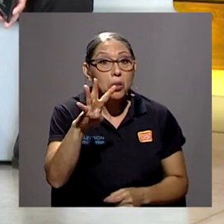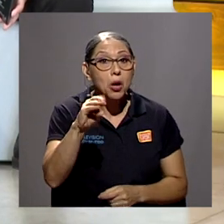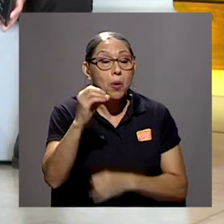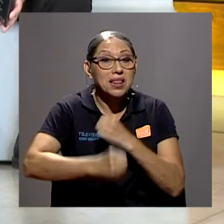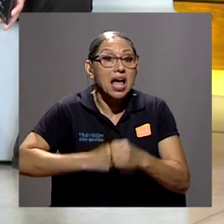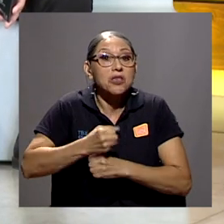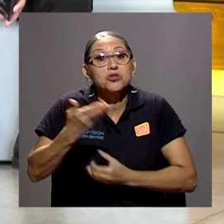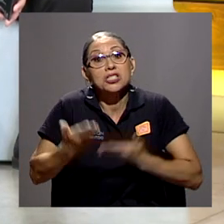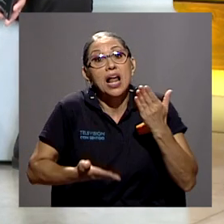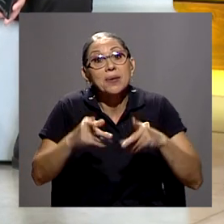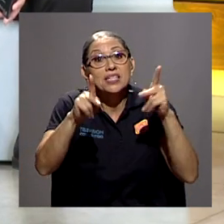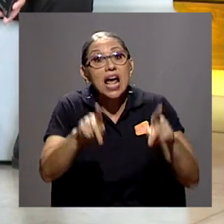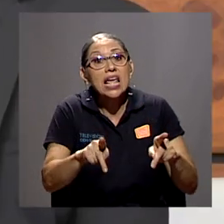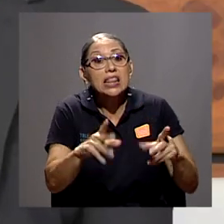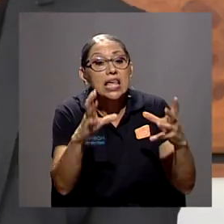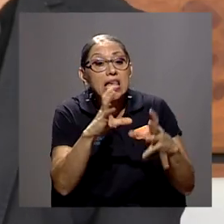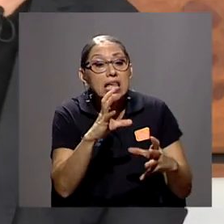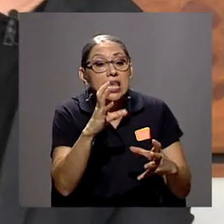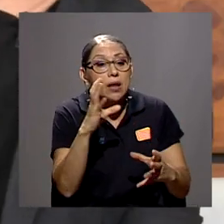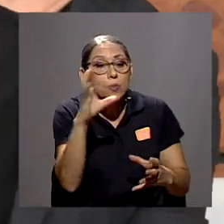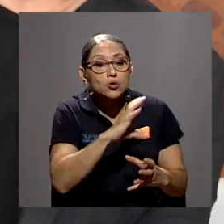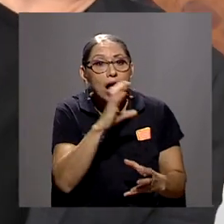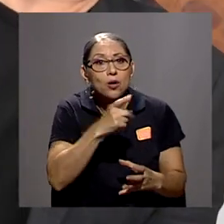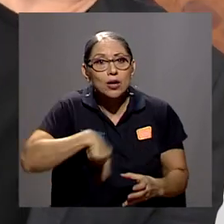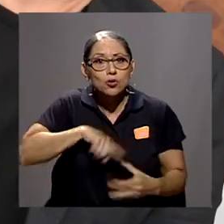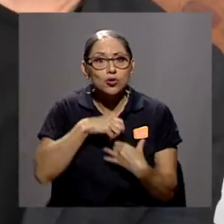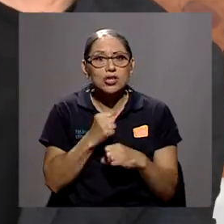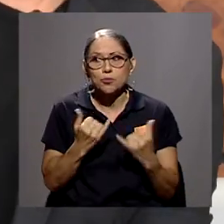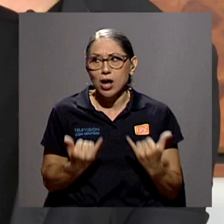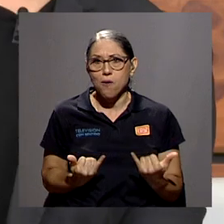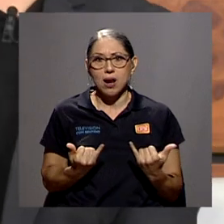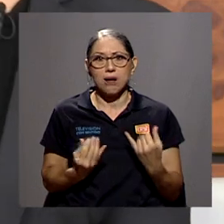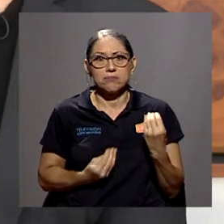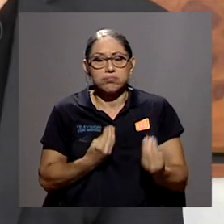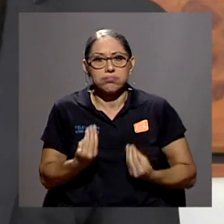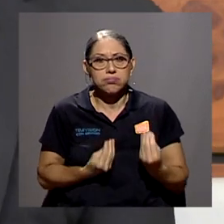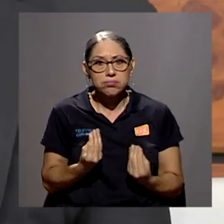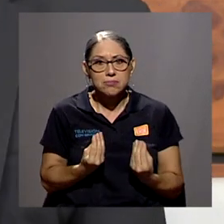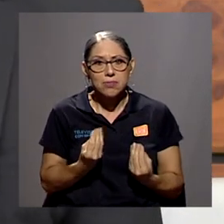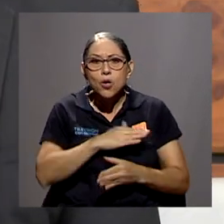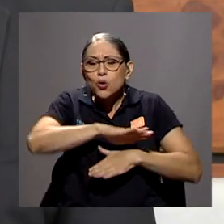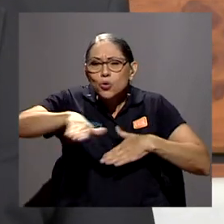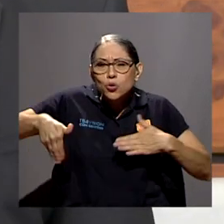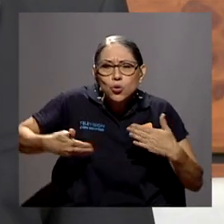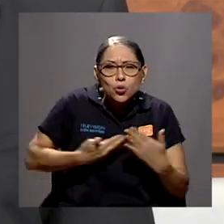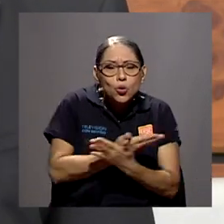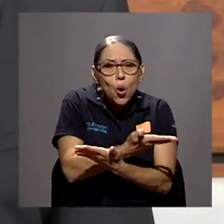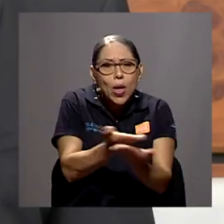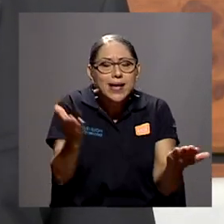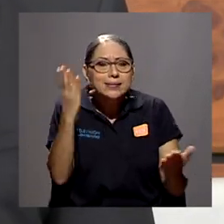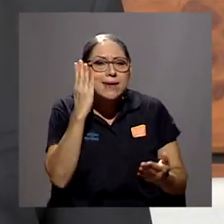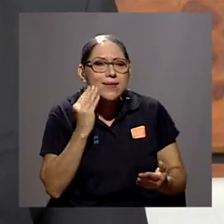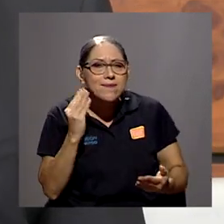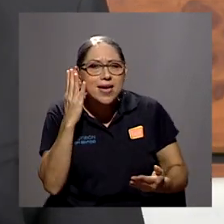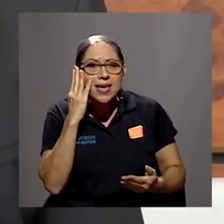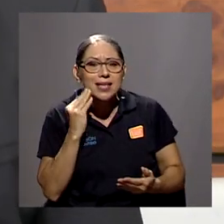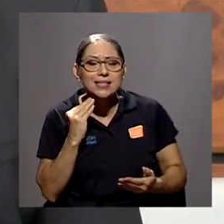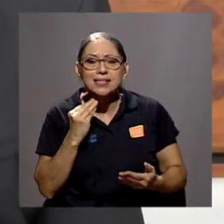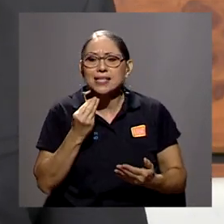la gente acuda a lo que nosotros decimos ahora y lo que estamos haciendo y toda esa vivencia toda esa esa